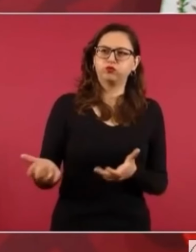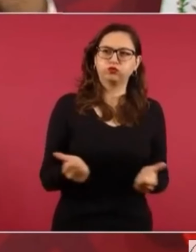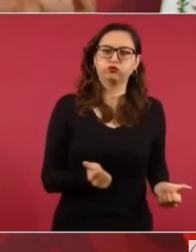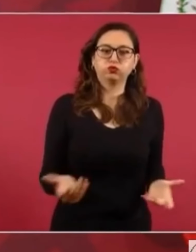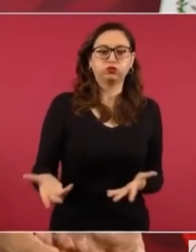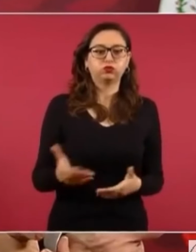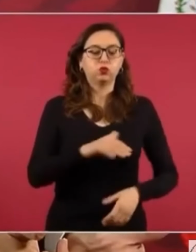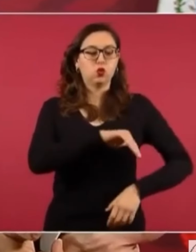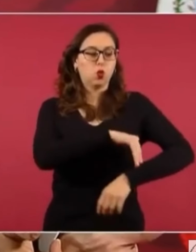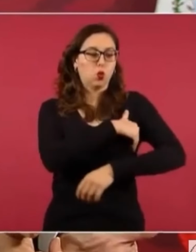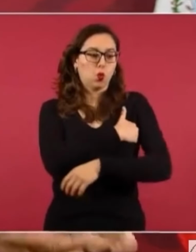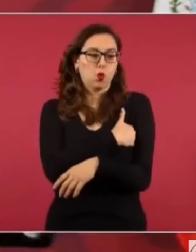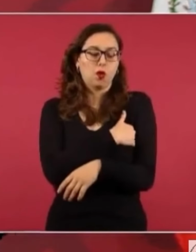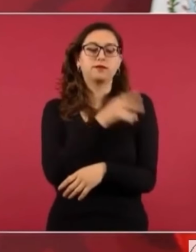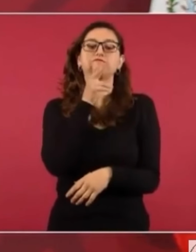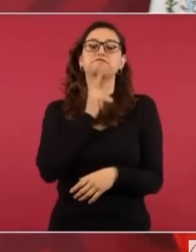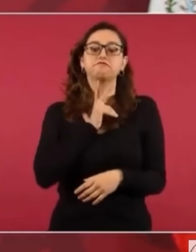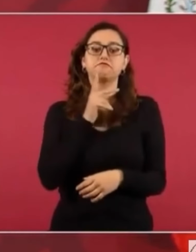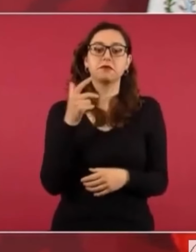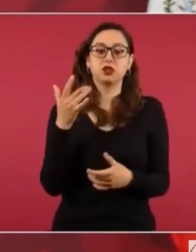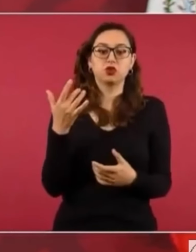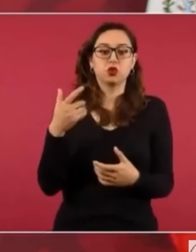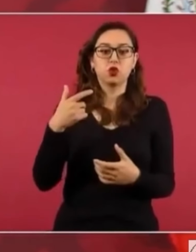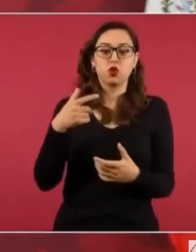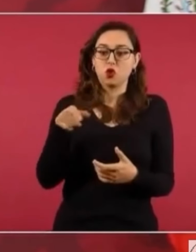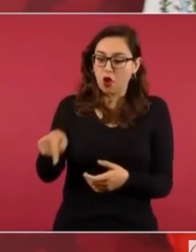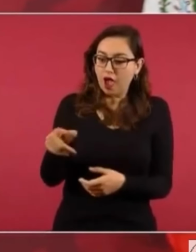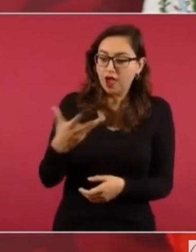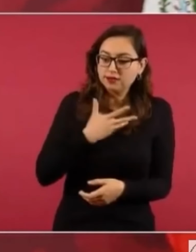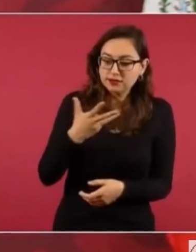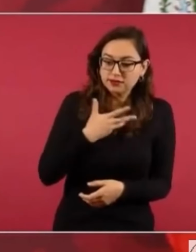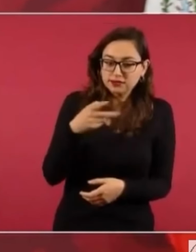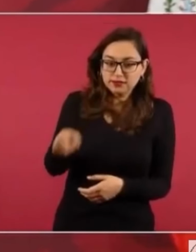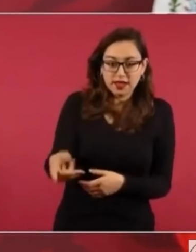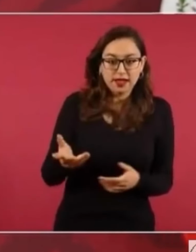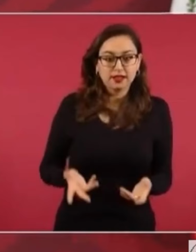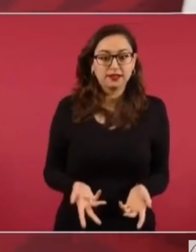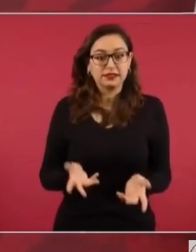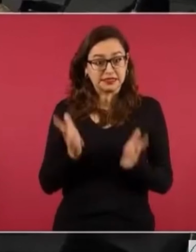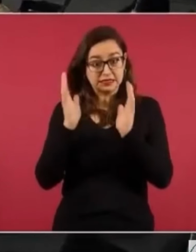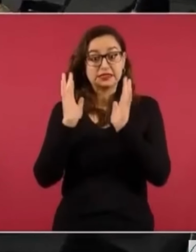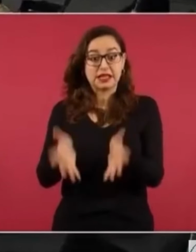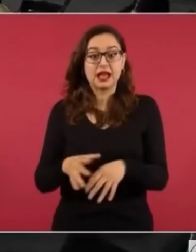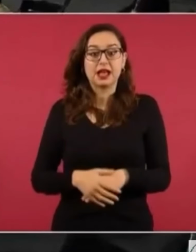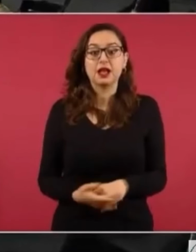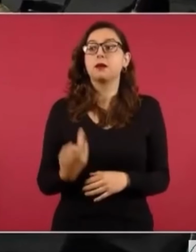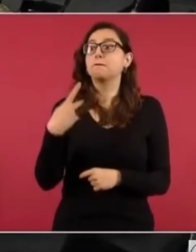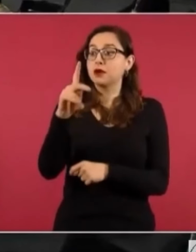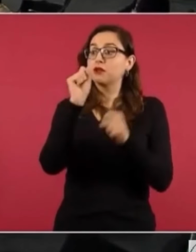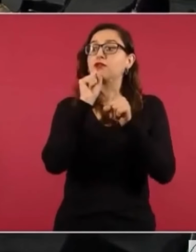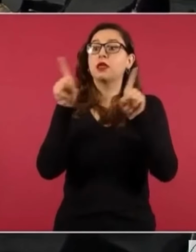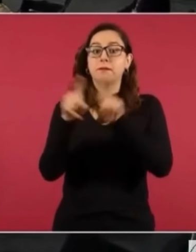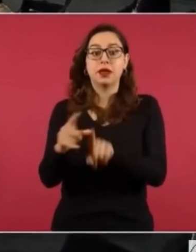o sea ahí la materia prima Ah pero ahí también un puerto